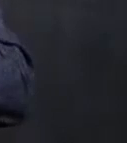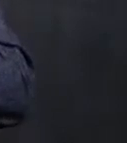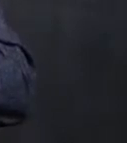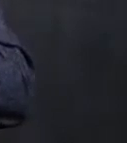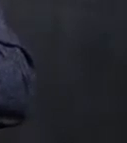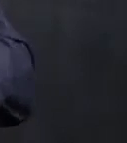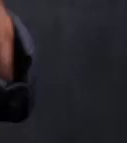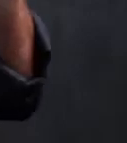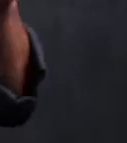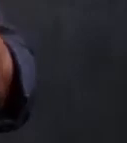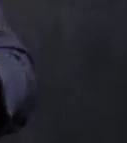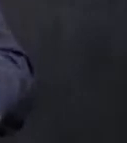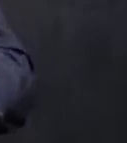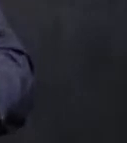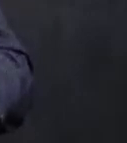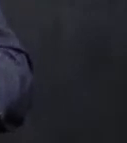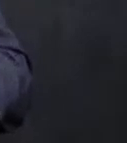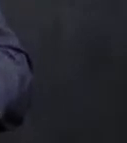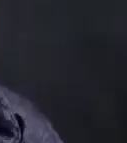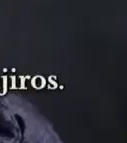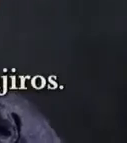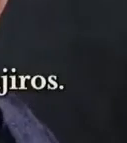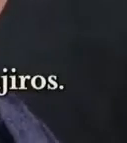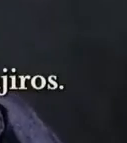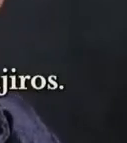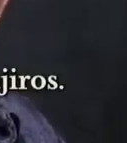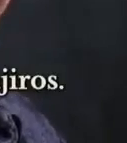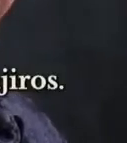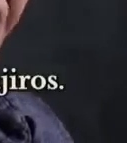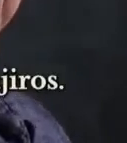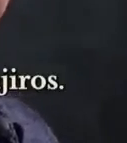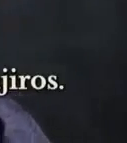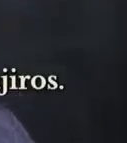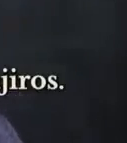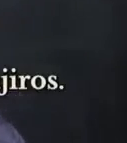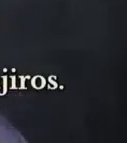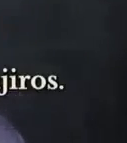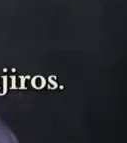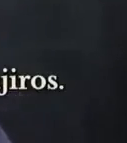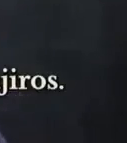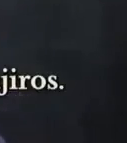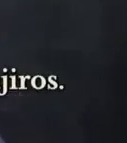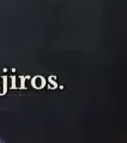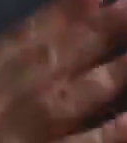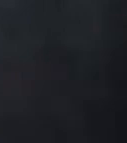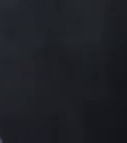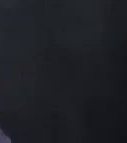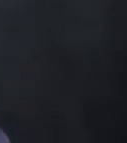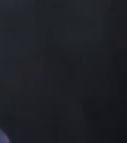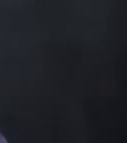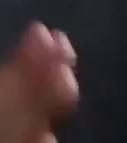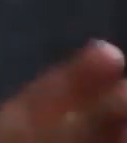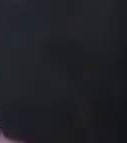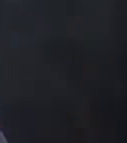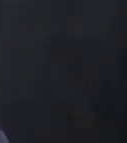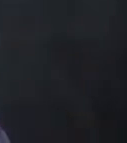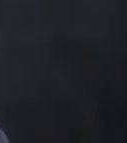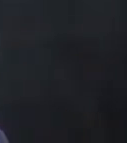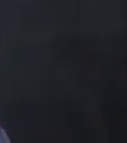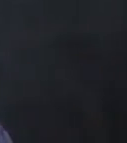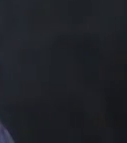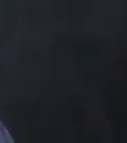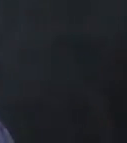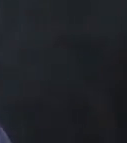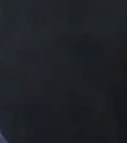los niños que nos byron no está a la venta para mí es los niños lo wire era o para mí siempre yo no